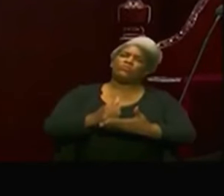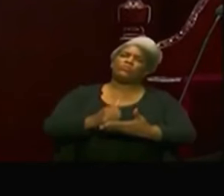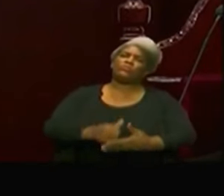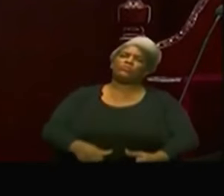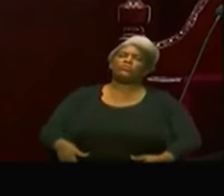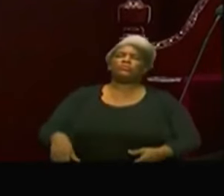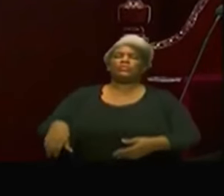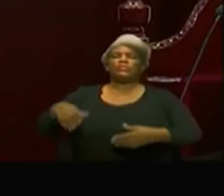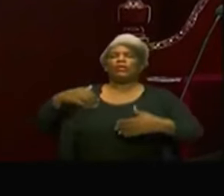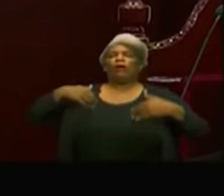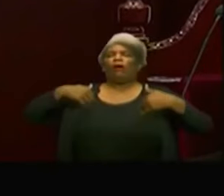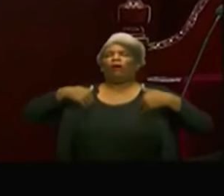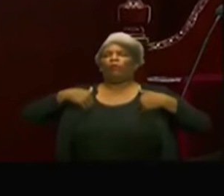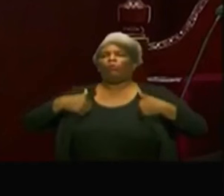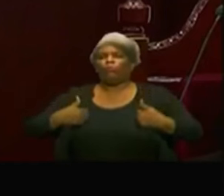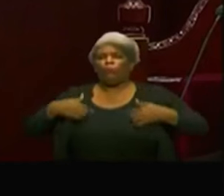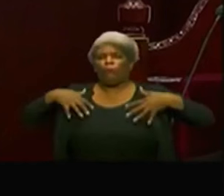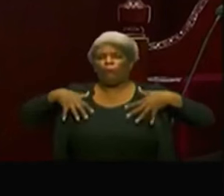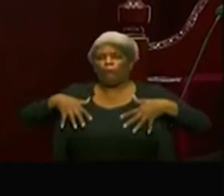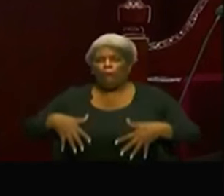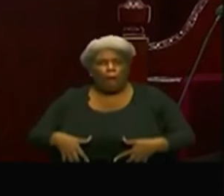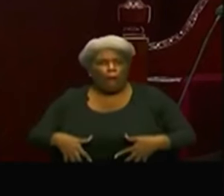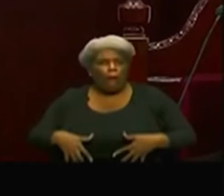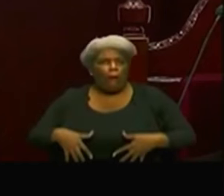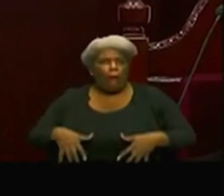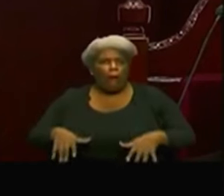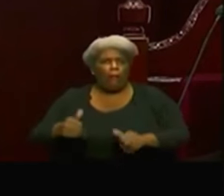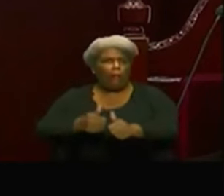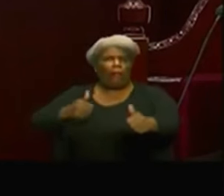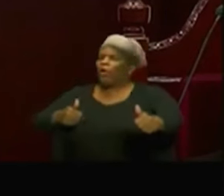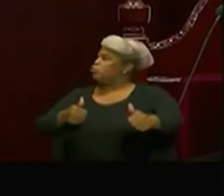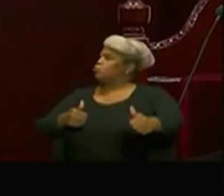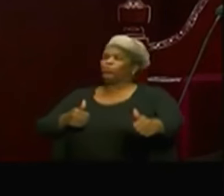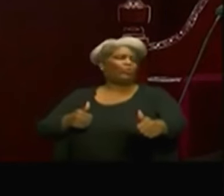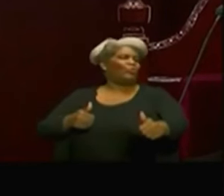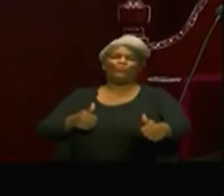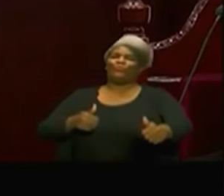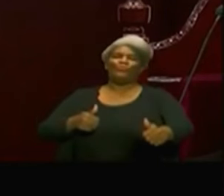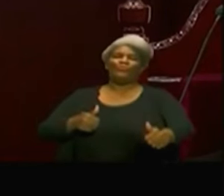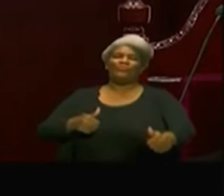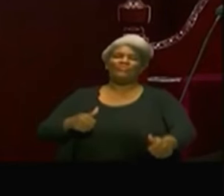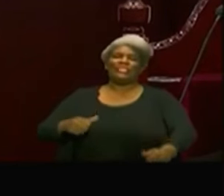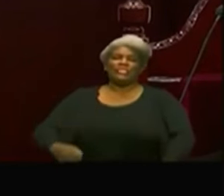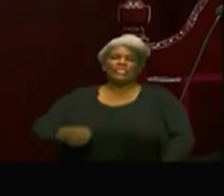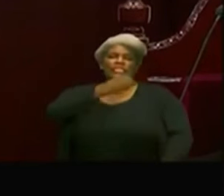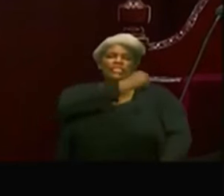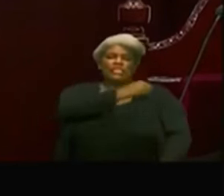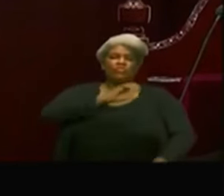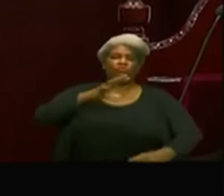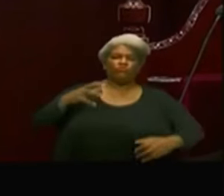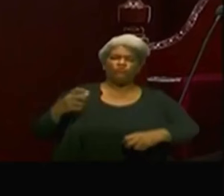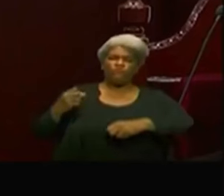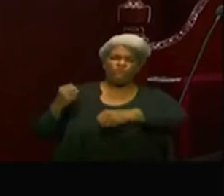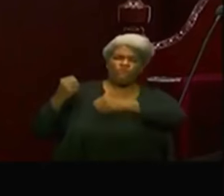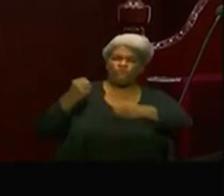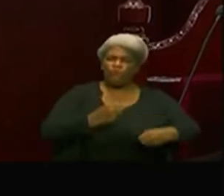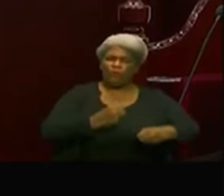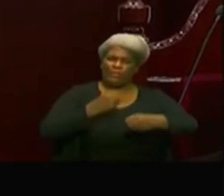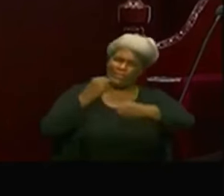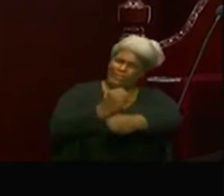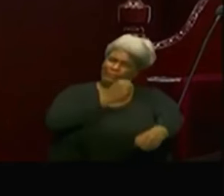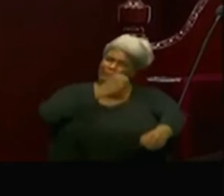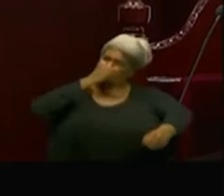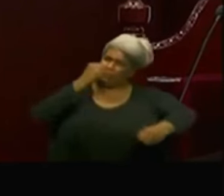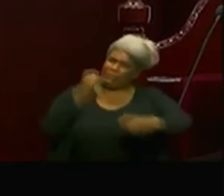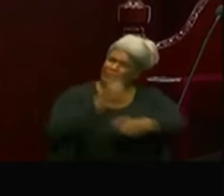haga retroceder ante las dificultades. Y con la voluntad de Sánchez, trabajando sin descanso para alcanzar el